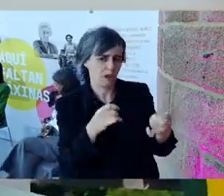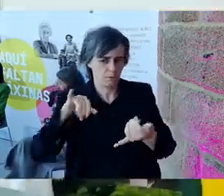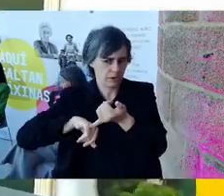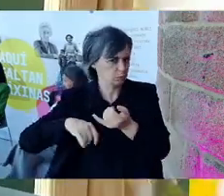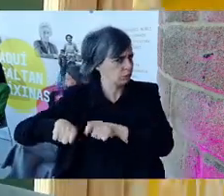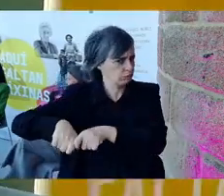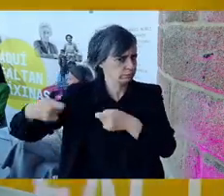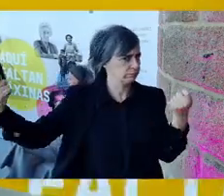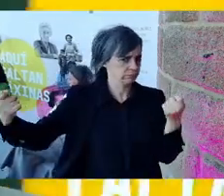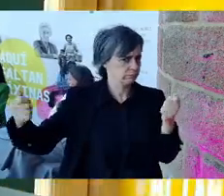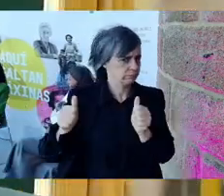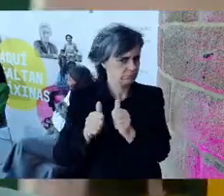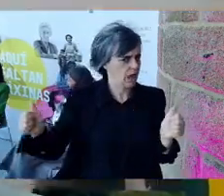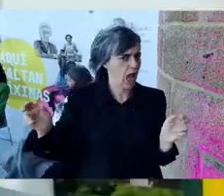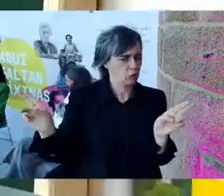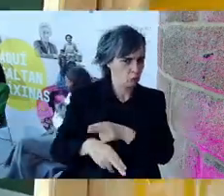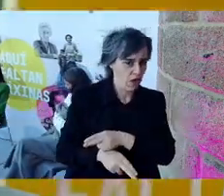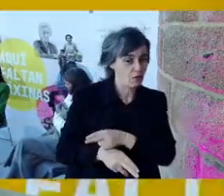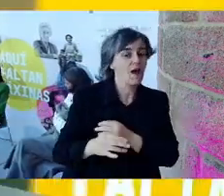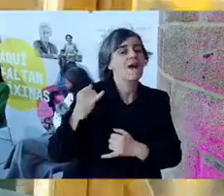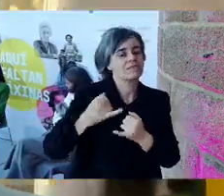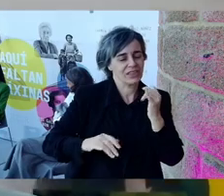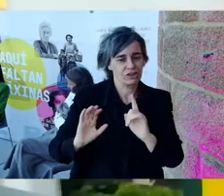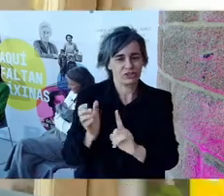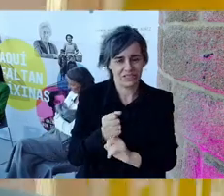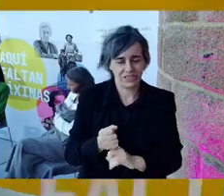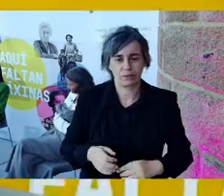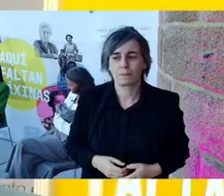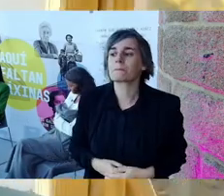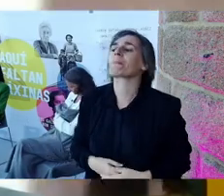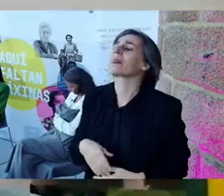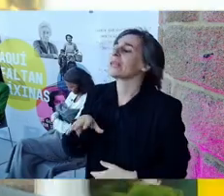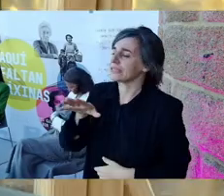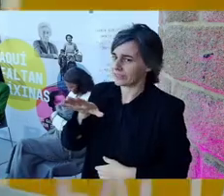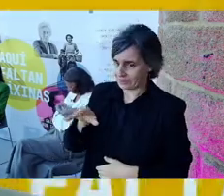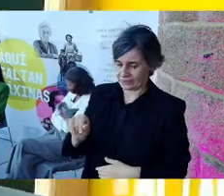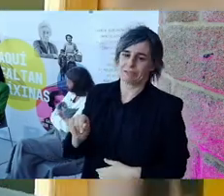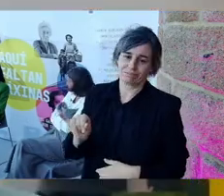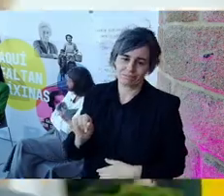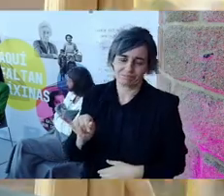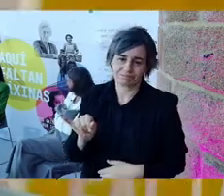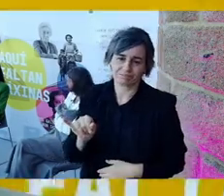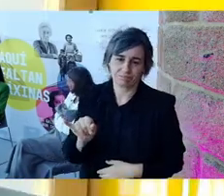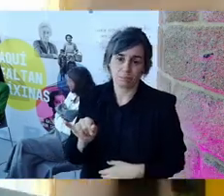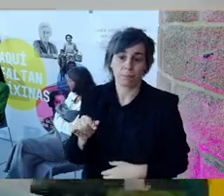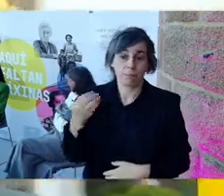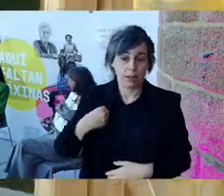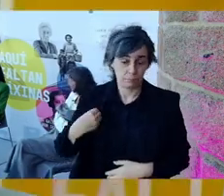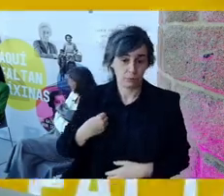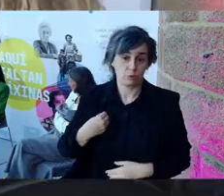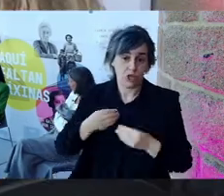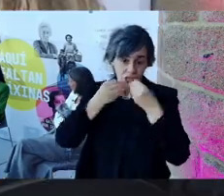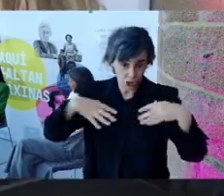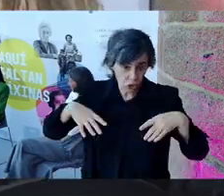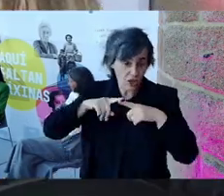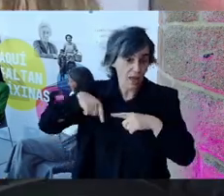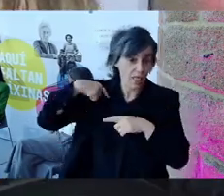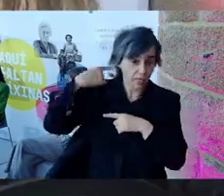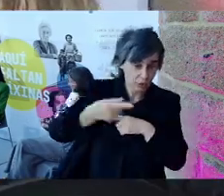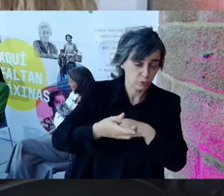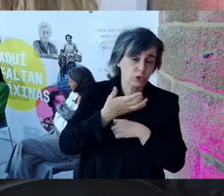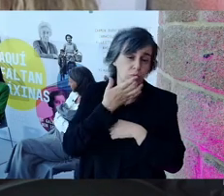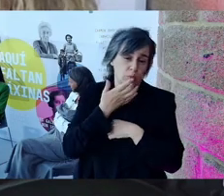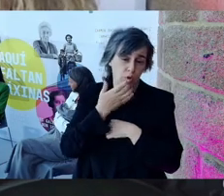se anulase ese matrimonio, ¿no? Y se consigue. Sí, porque efectivamente las